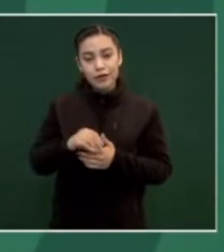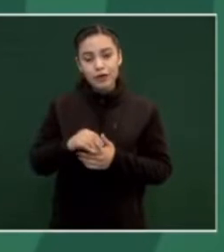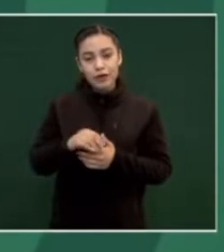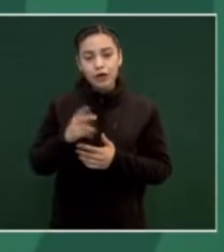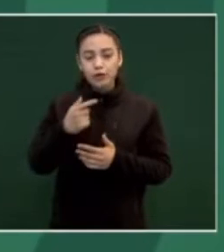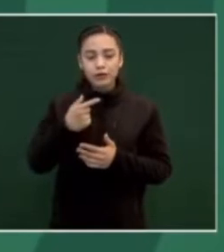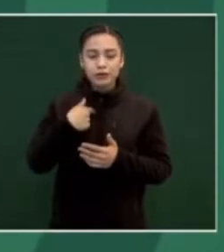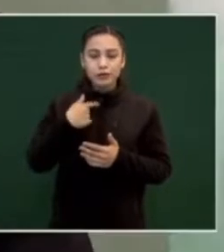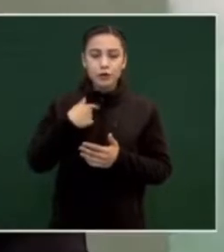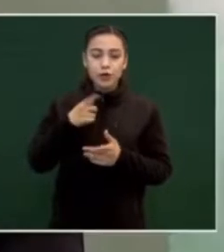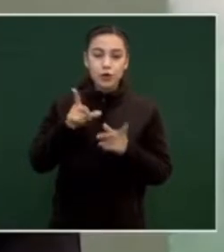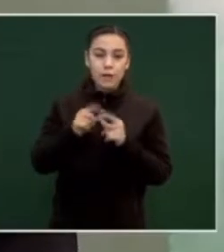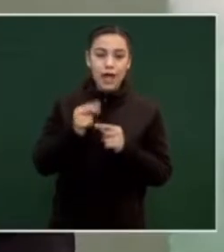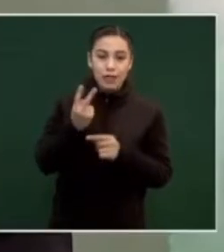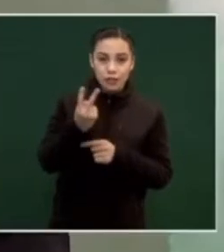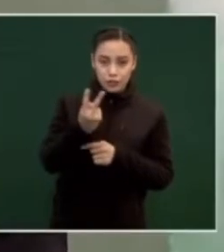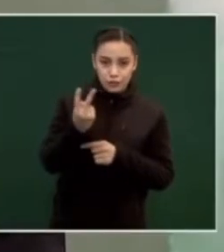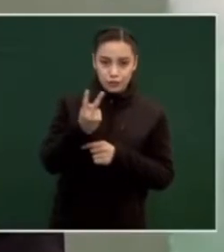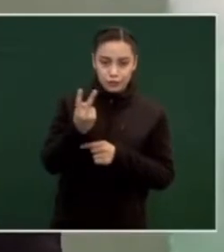2